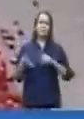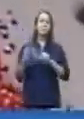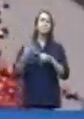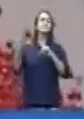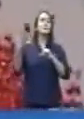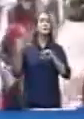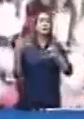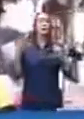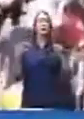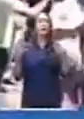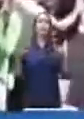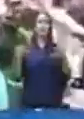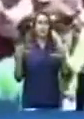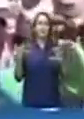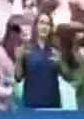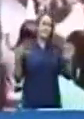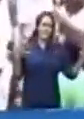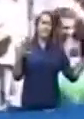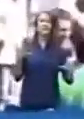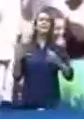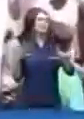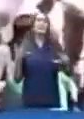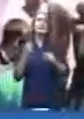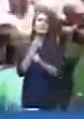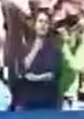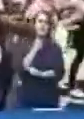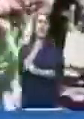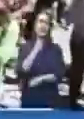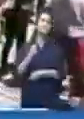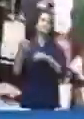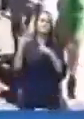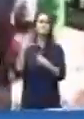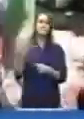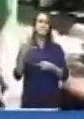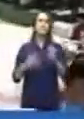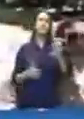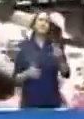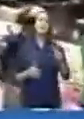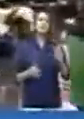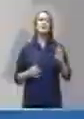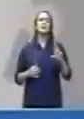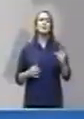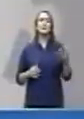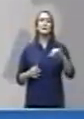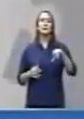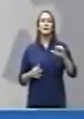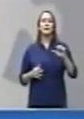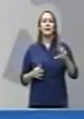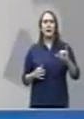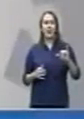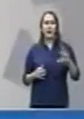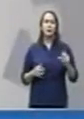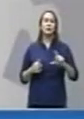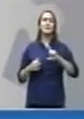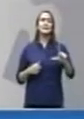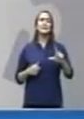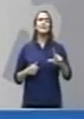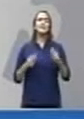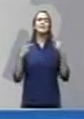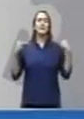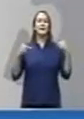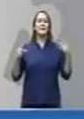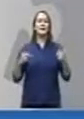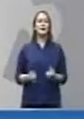Miguel Castro Prieto, líder del paro en Boyacá. Ever Jairo Estrada Calvache, líder del paro en